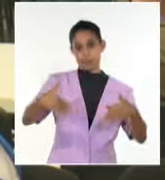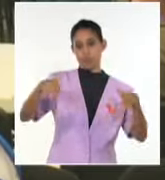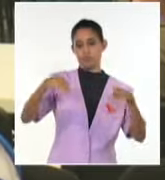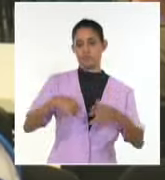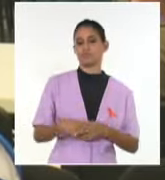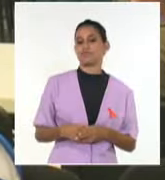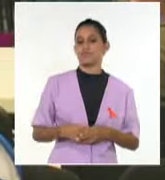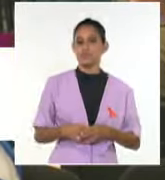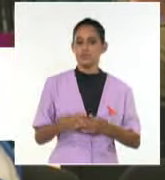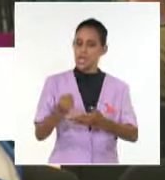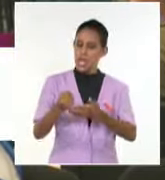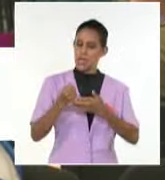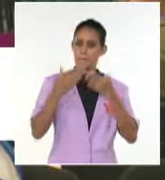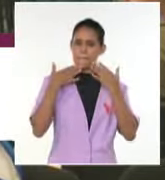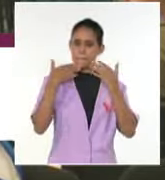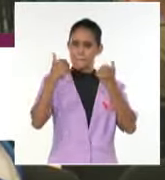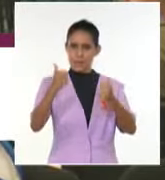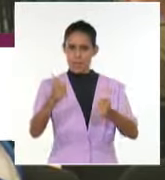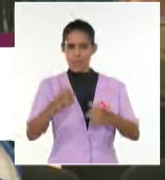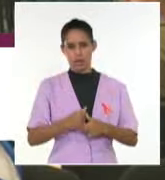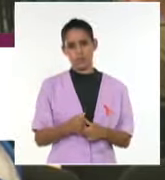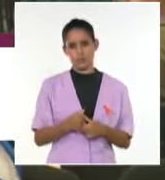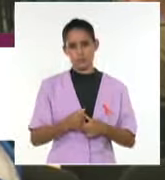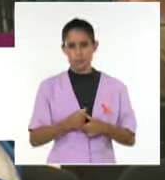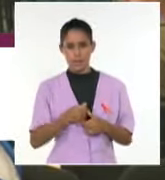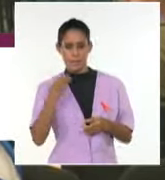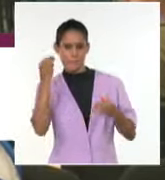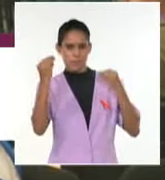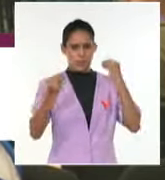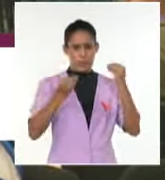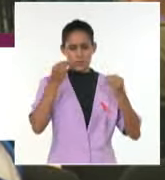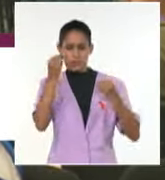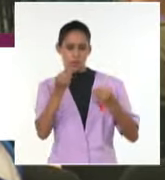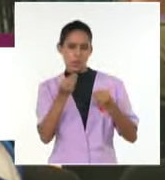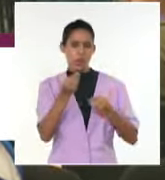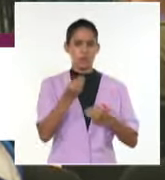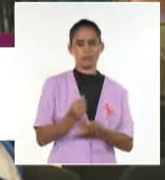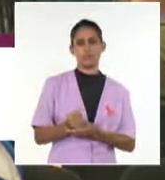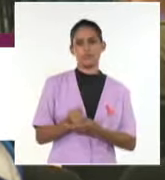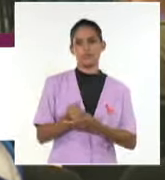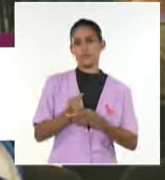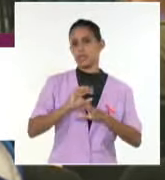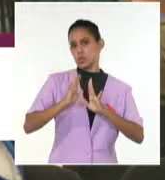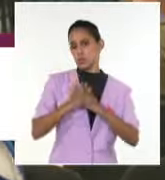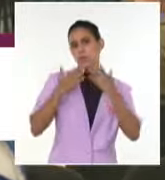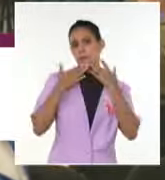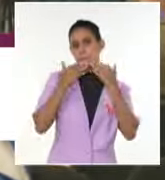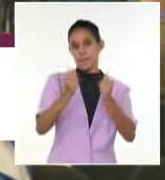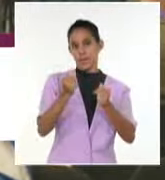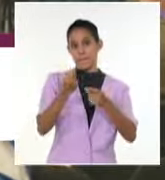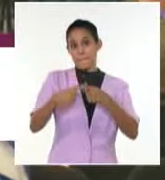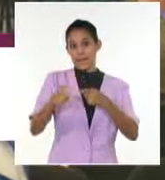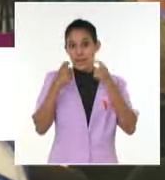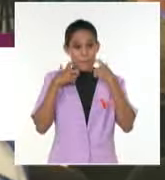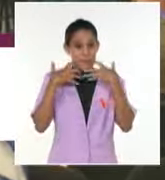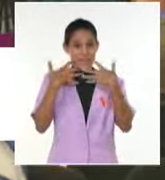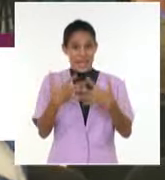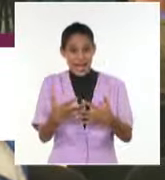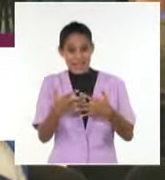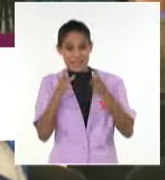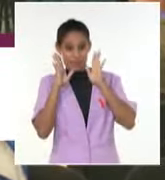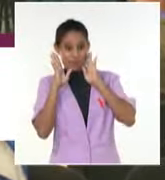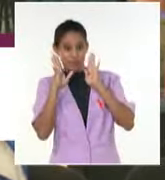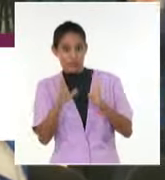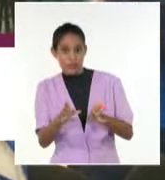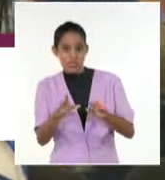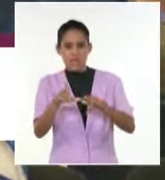buena, las facilidades, pero como siempre, se garantiza todo, hay informático para las